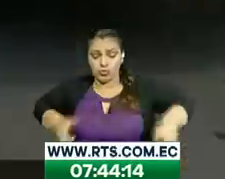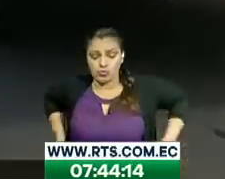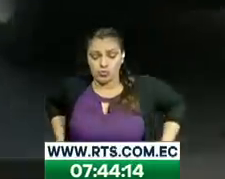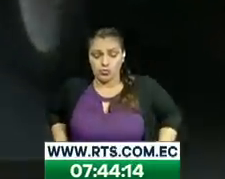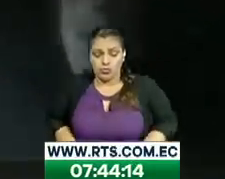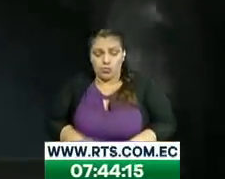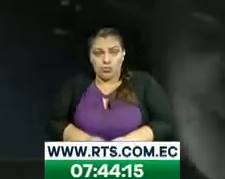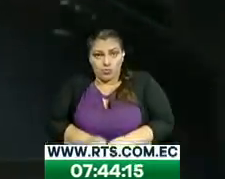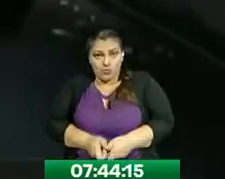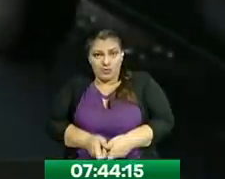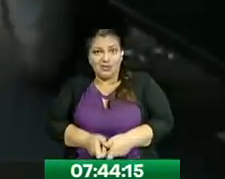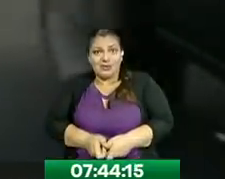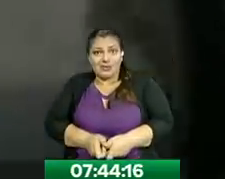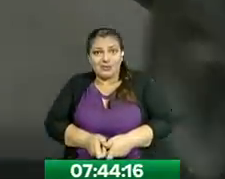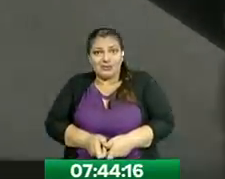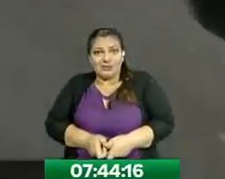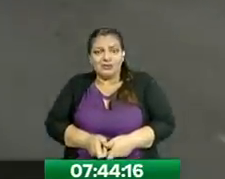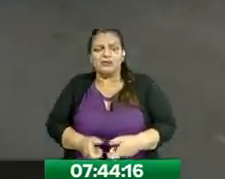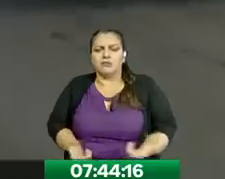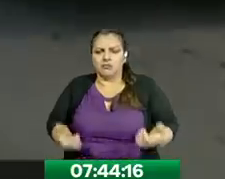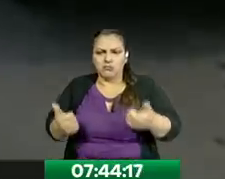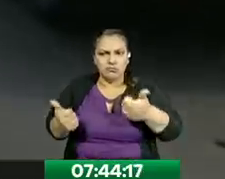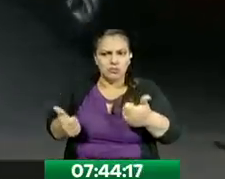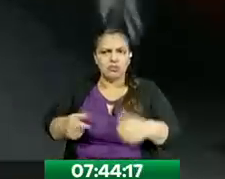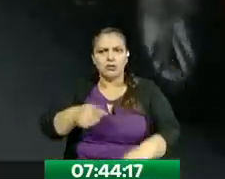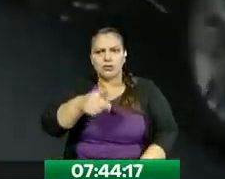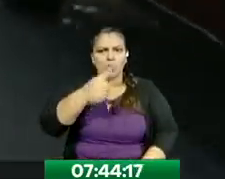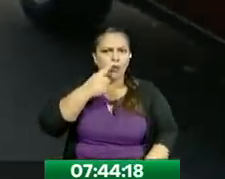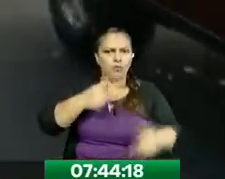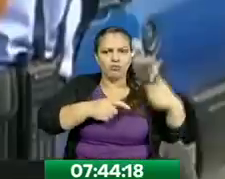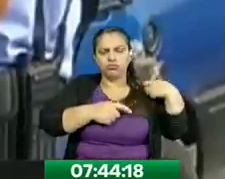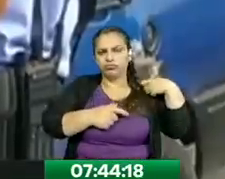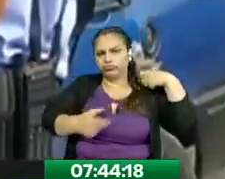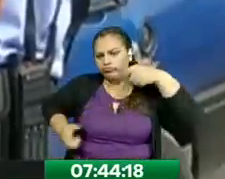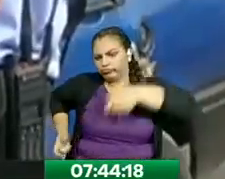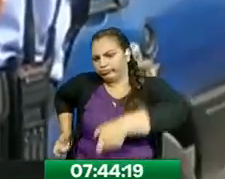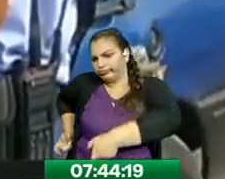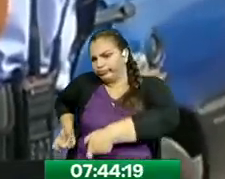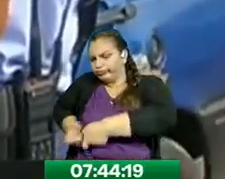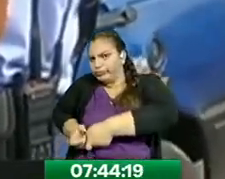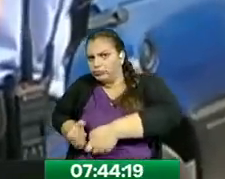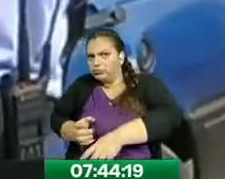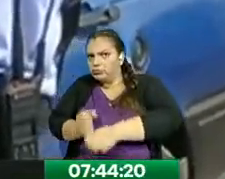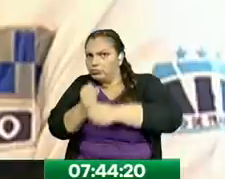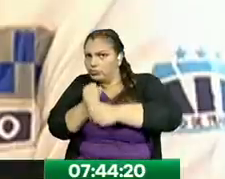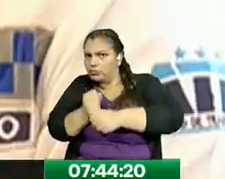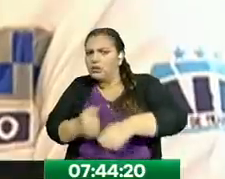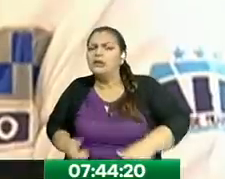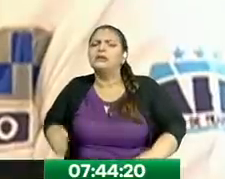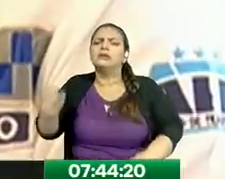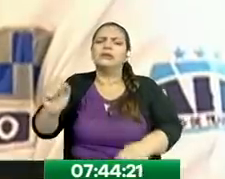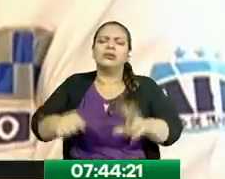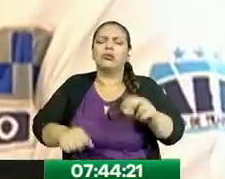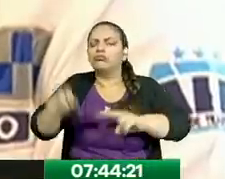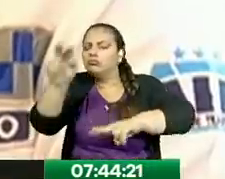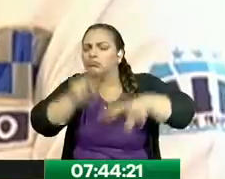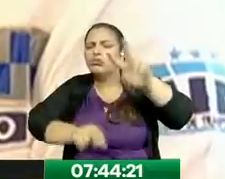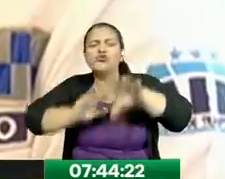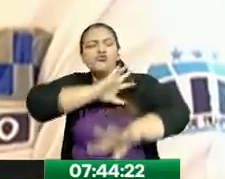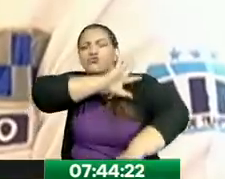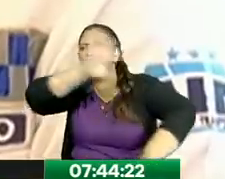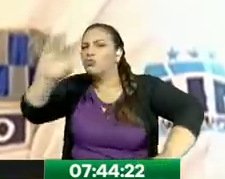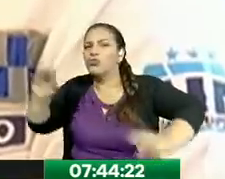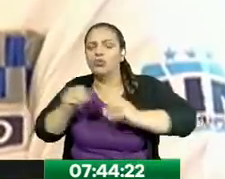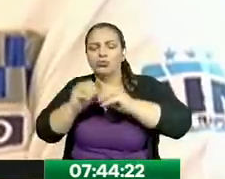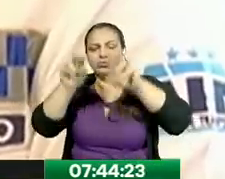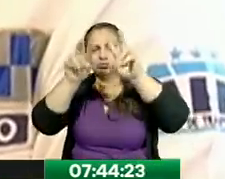la atm 875 agentes para el control del tránsito en los periféricos de la terminal terrestre los